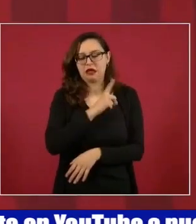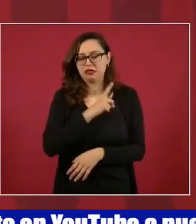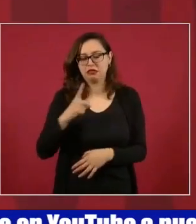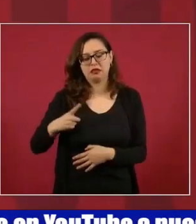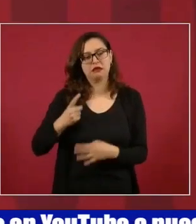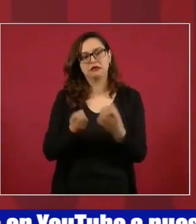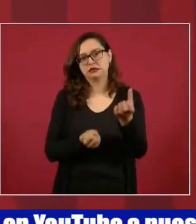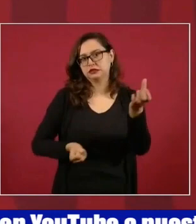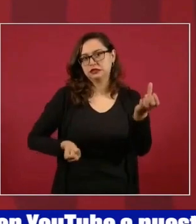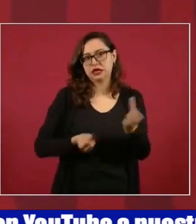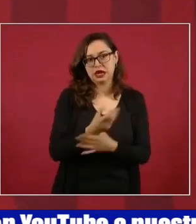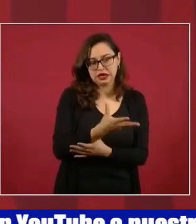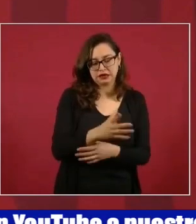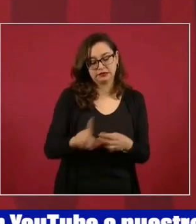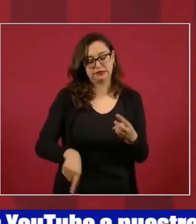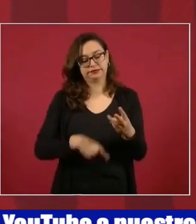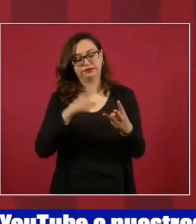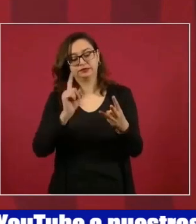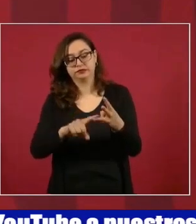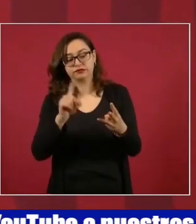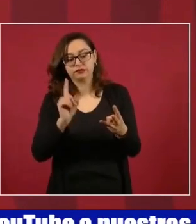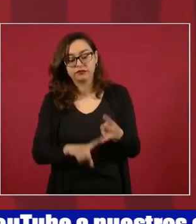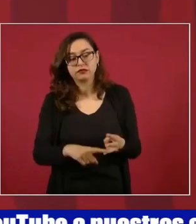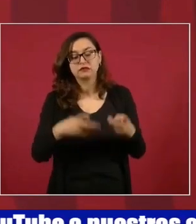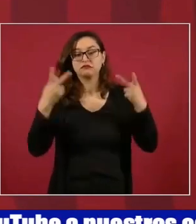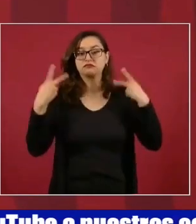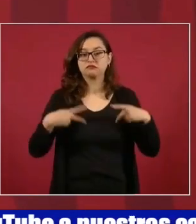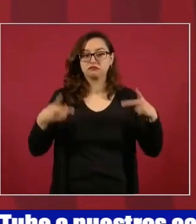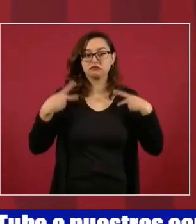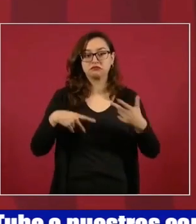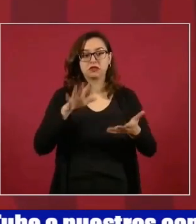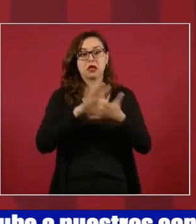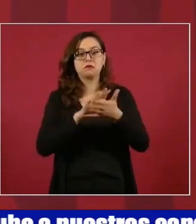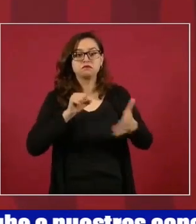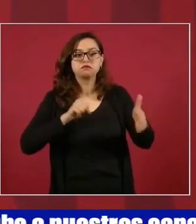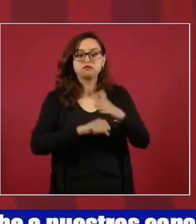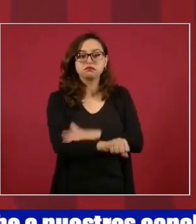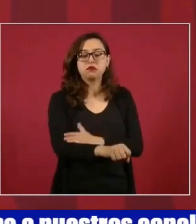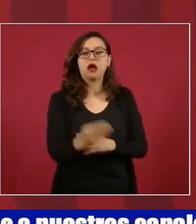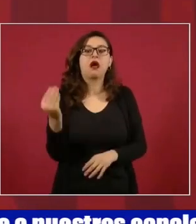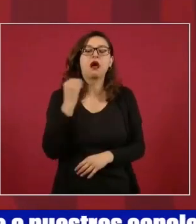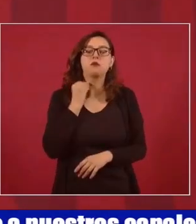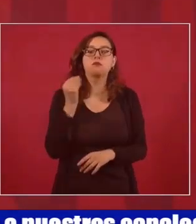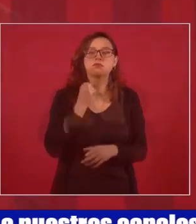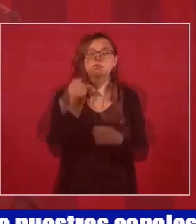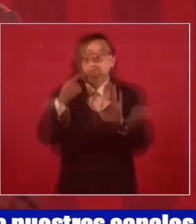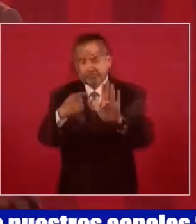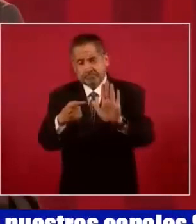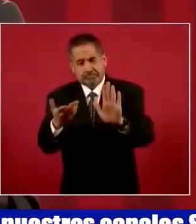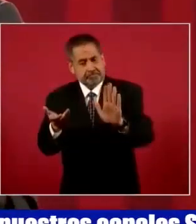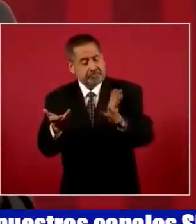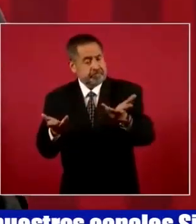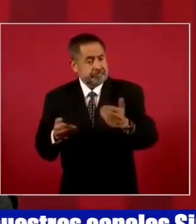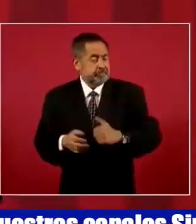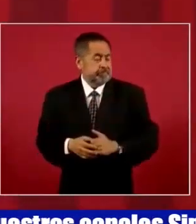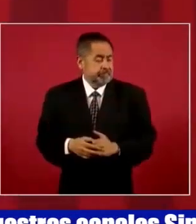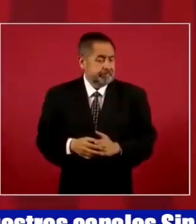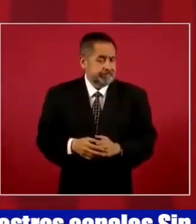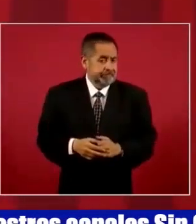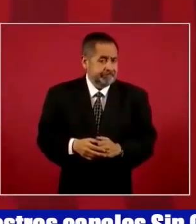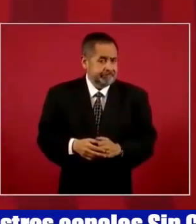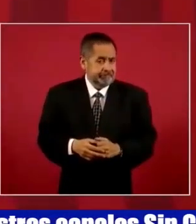hipócrita para este tipo de fines. No sé si podemos poner esa parte nada más para que lo comentemos. Ahora